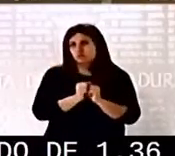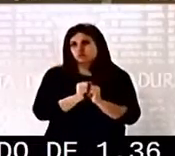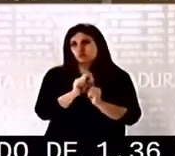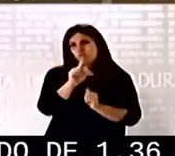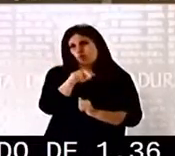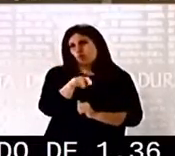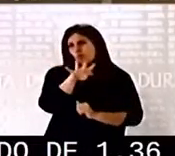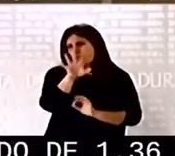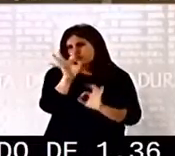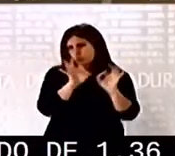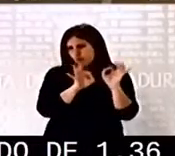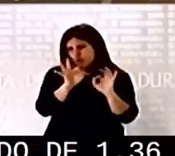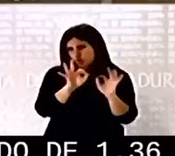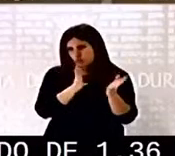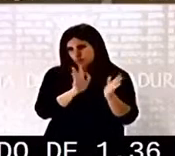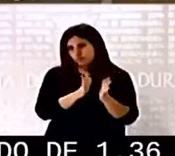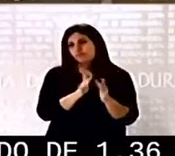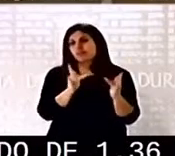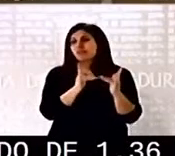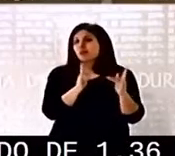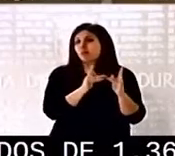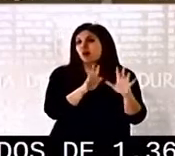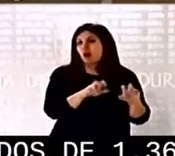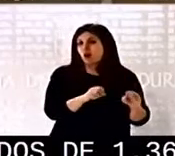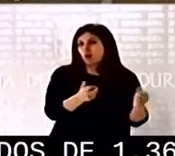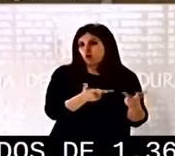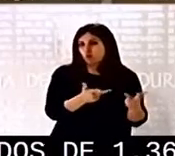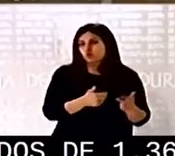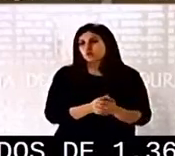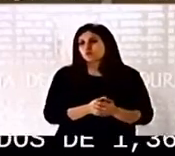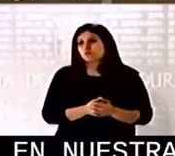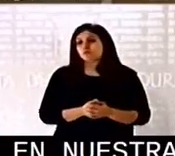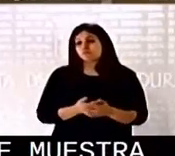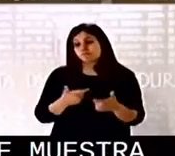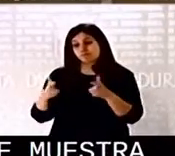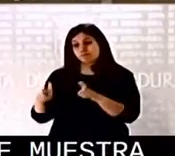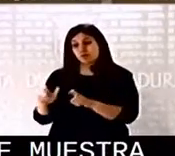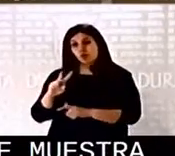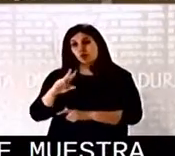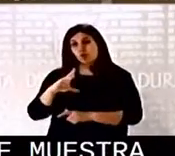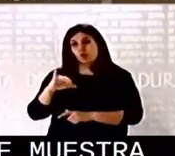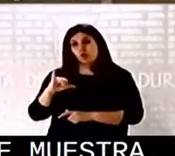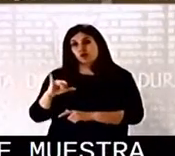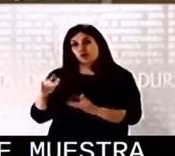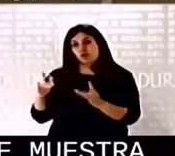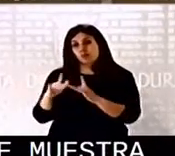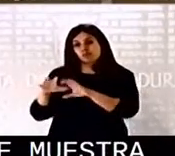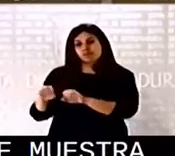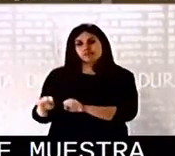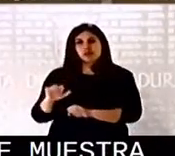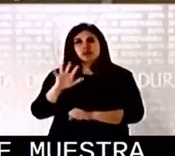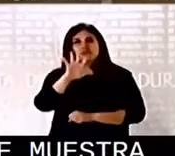ocupación de camas de agudo, y en nuestras UCIs una ocupación de un 5,7%.